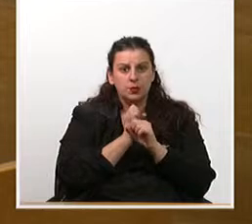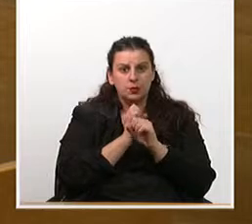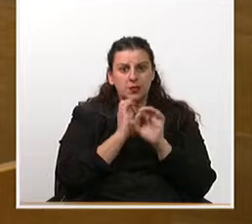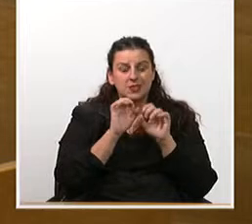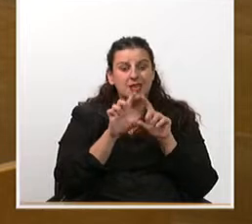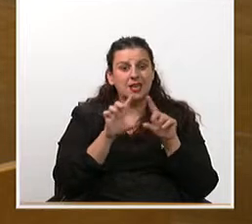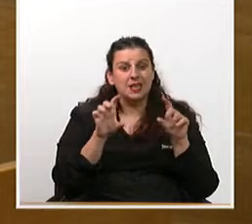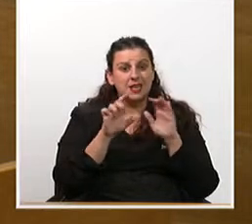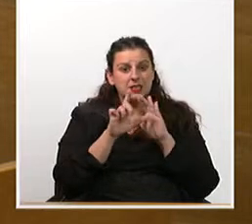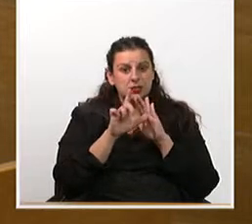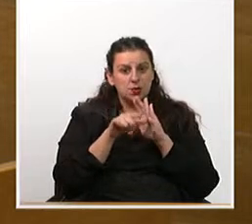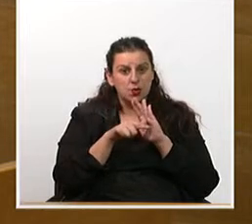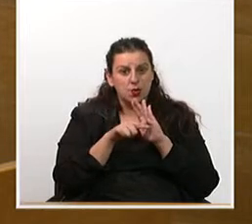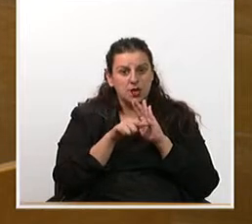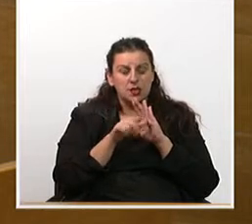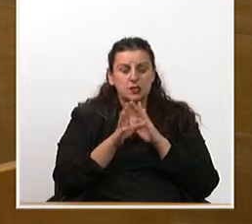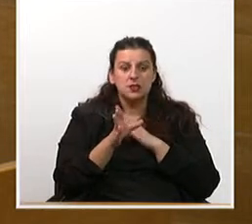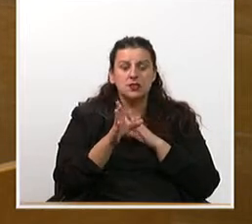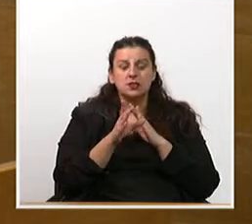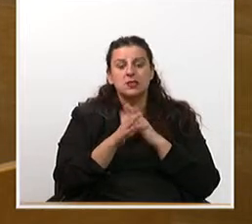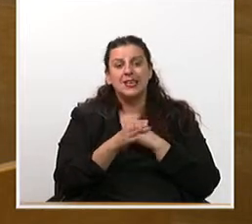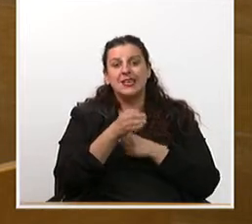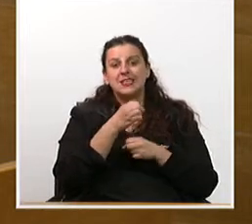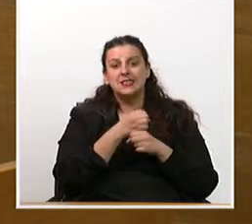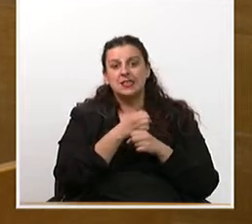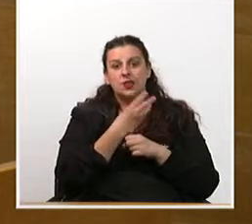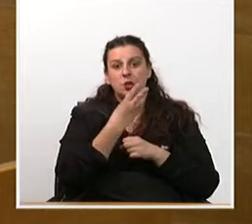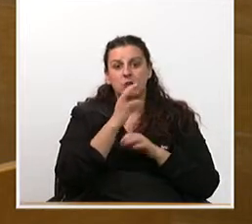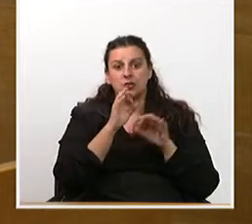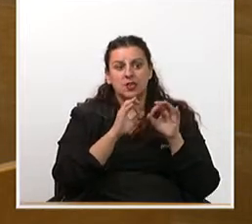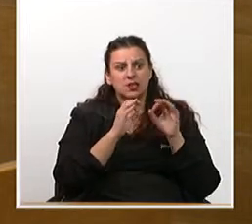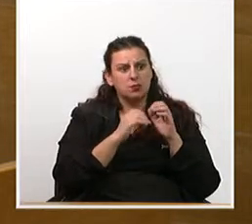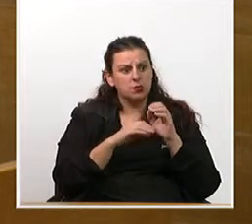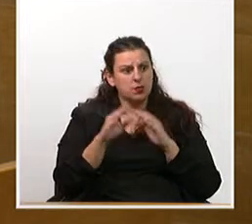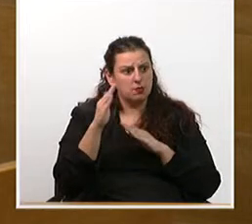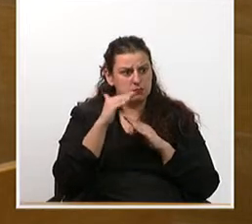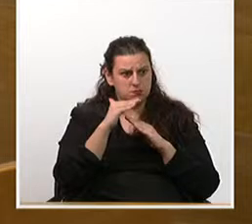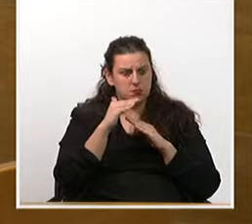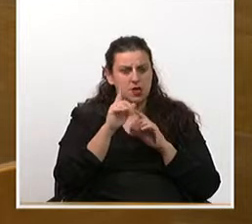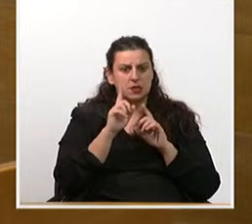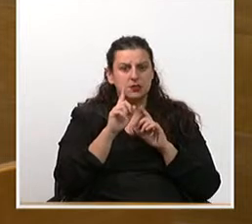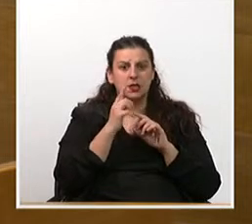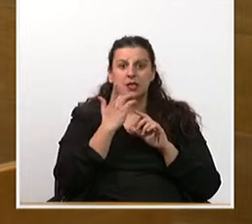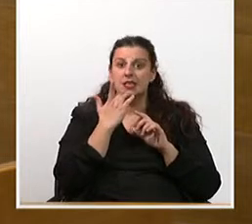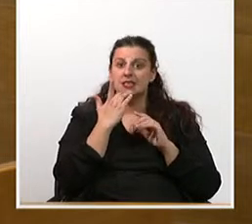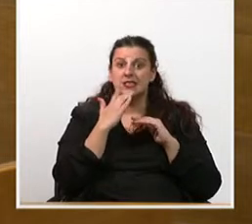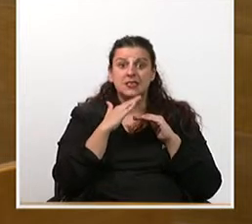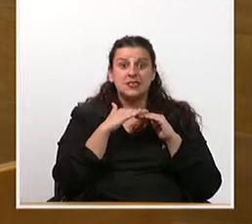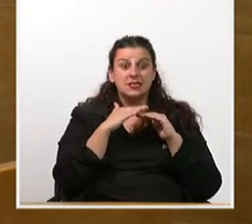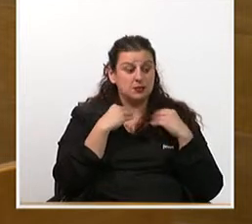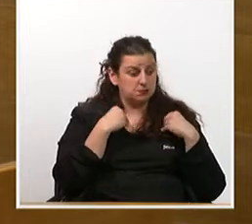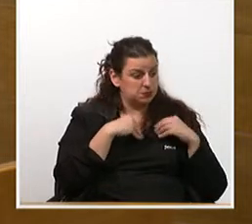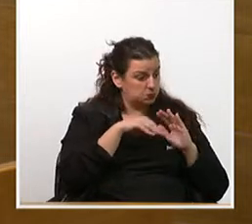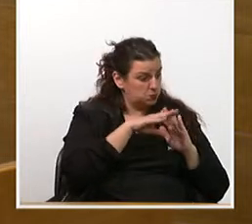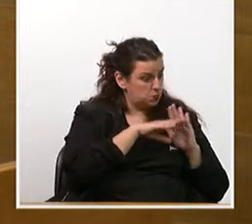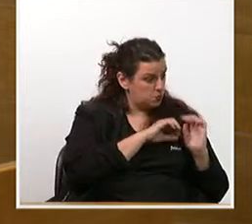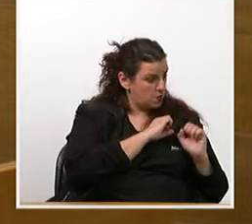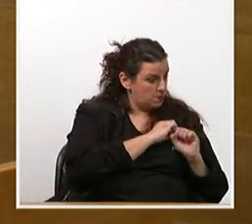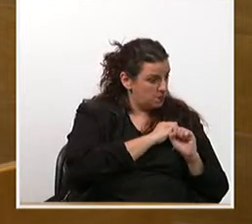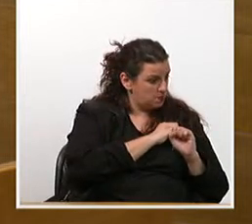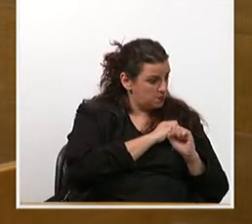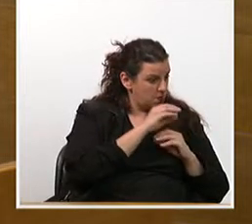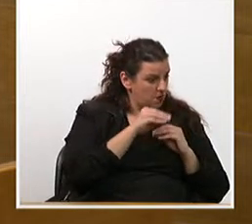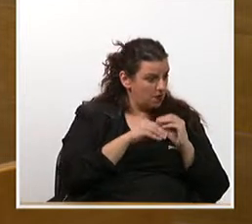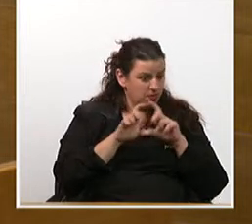locales tienen una inserción por encima del 30% pero cuando esos mismos programas de empleo se realizan en entidades